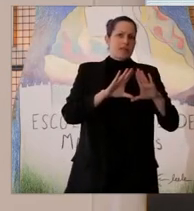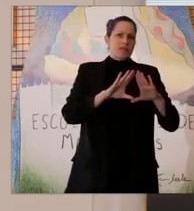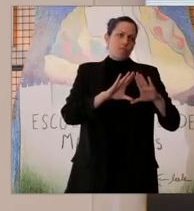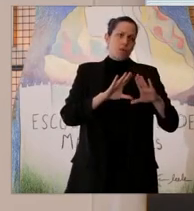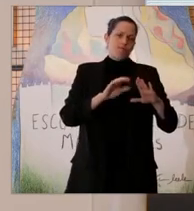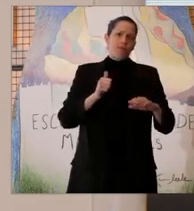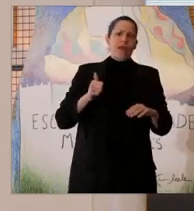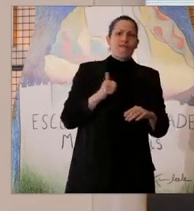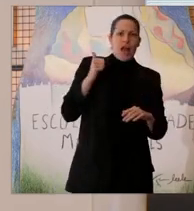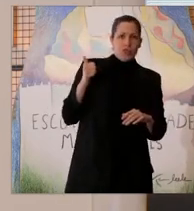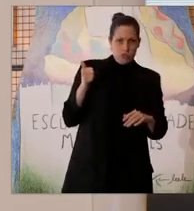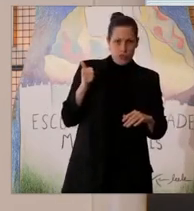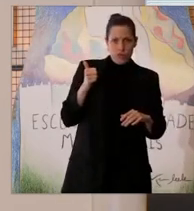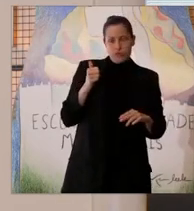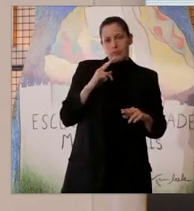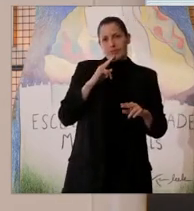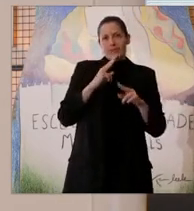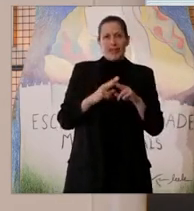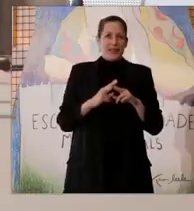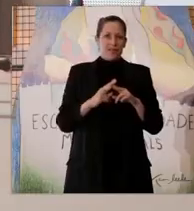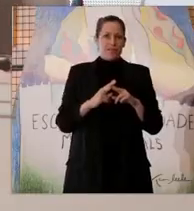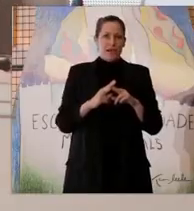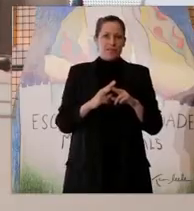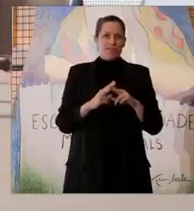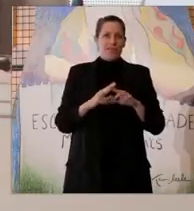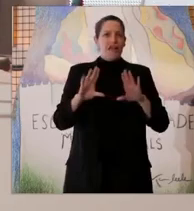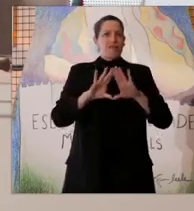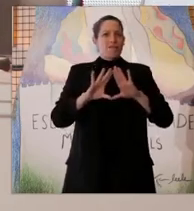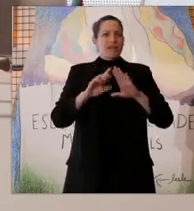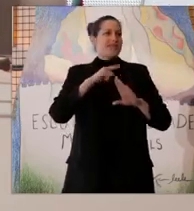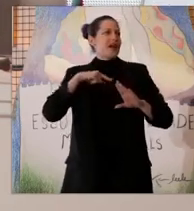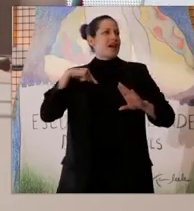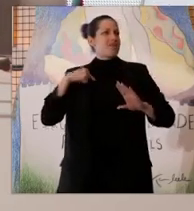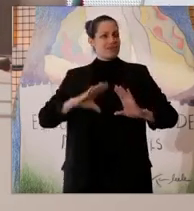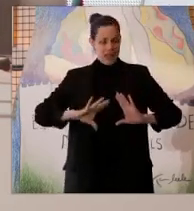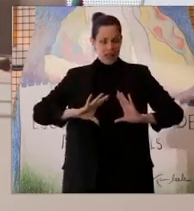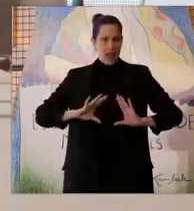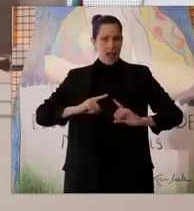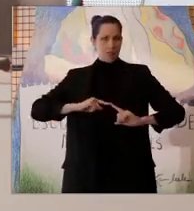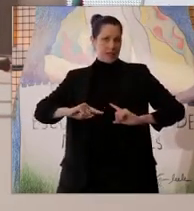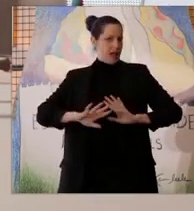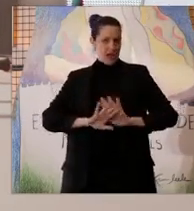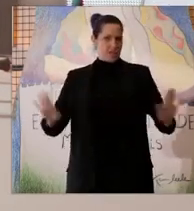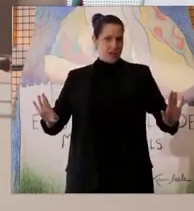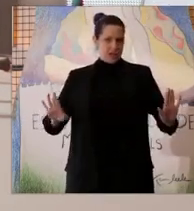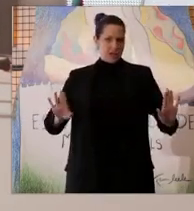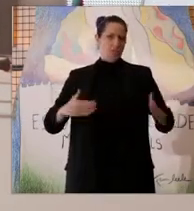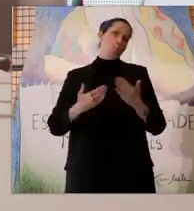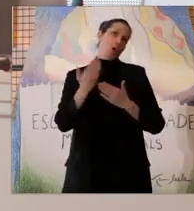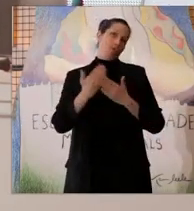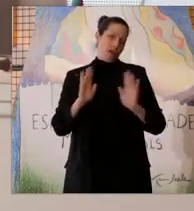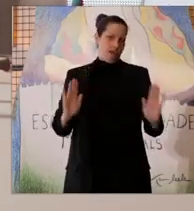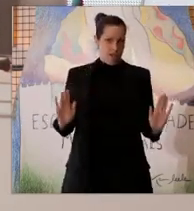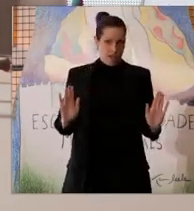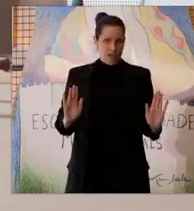cuando el feminismo no tiene contenido cuando realmente tú solo te estás subiendo a eso porque en ese momento está de moda